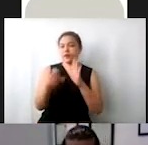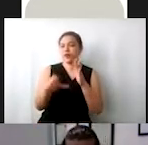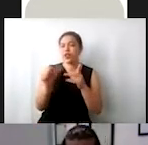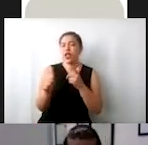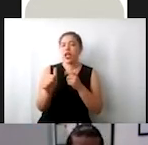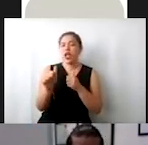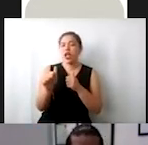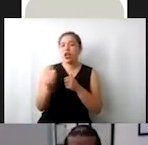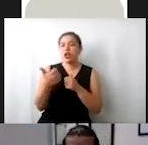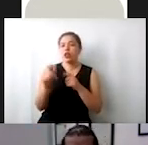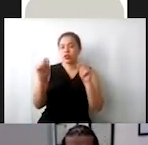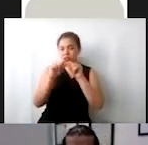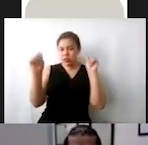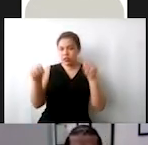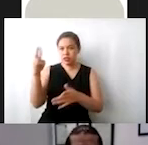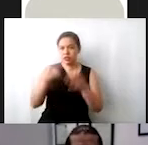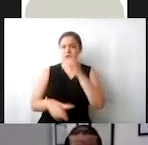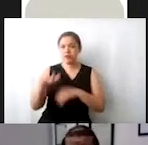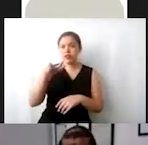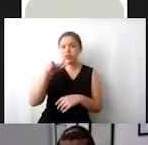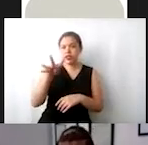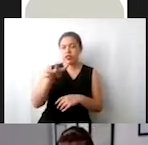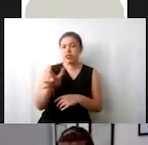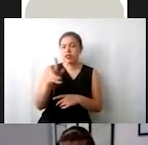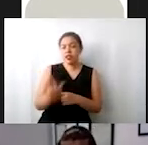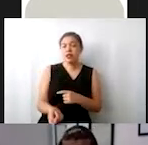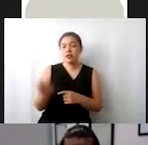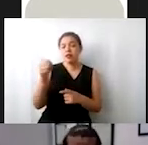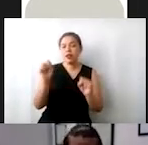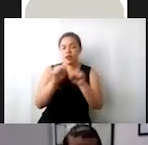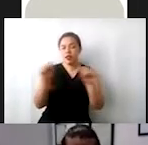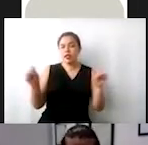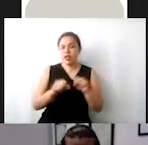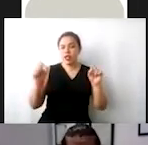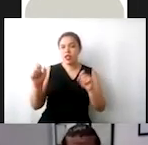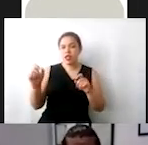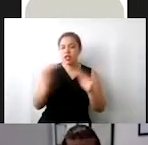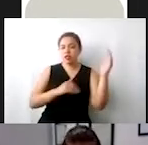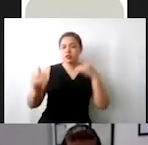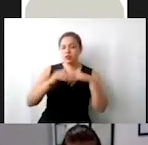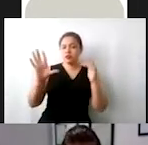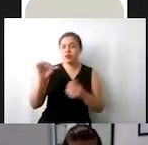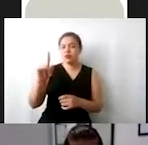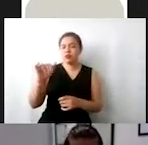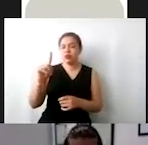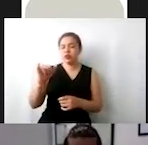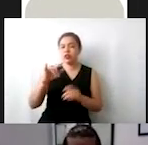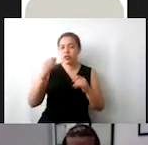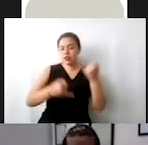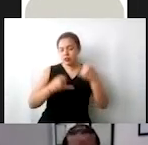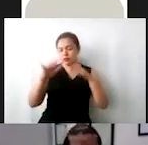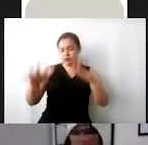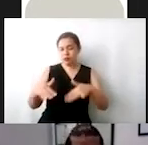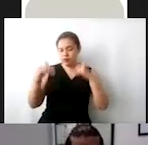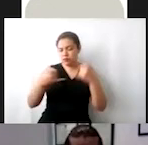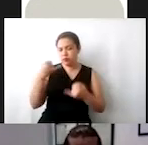una tesis que es de 2019 de la primera sala de la Suprema Corte de Justicia, en donde dice, por ejemplo, que